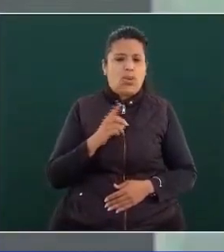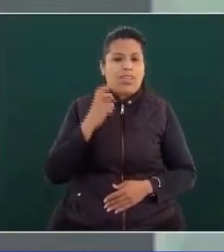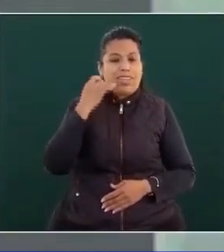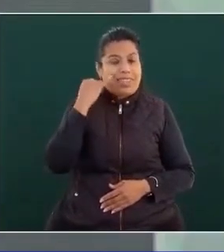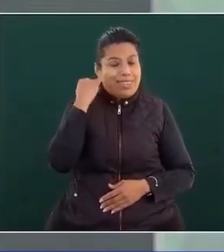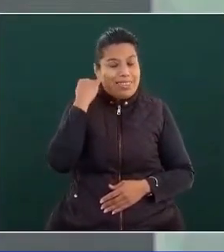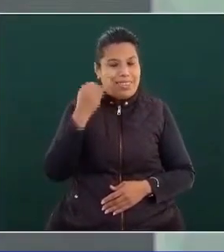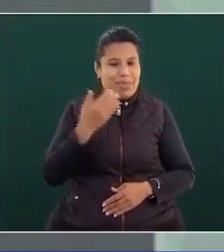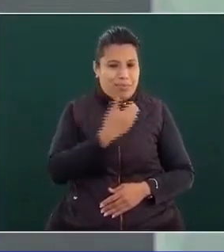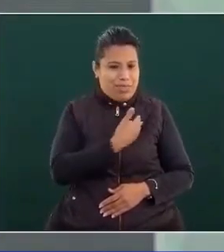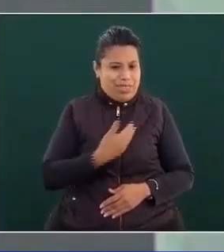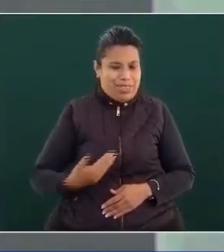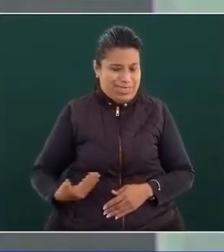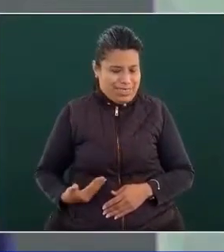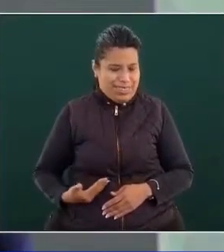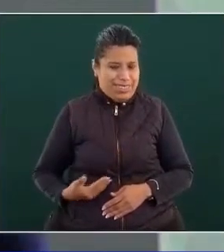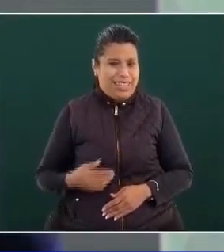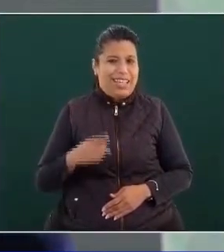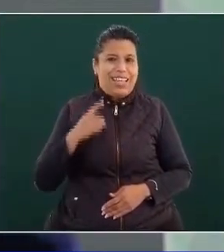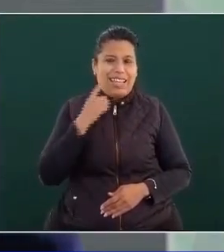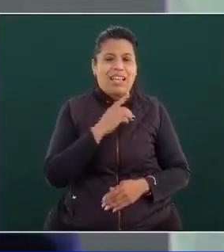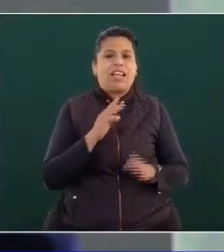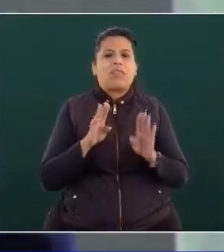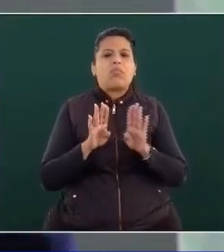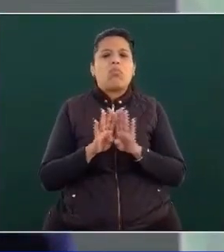les atienda, se les regularice,